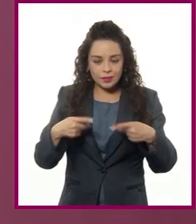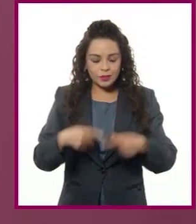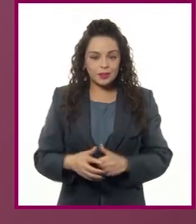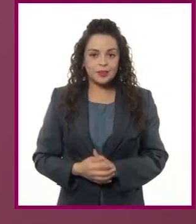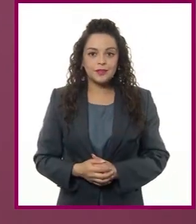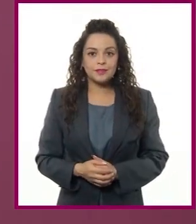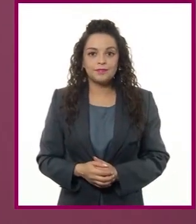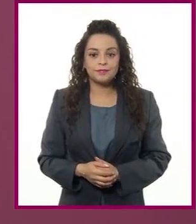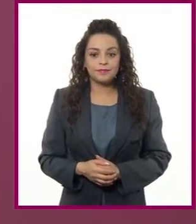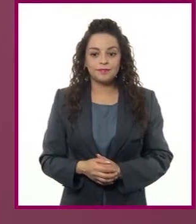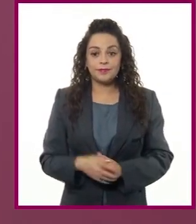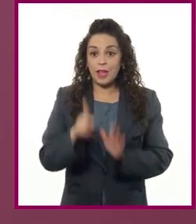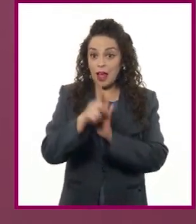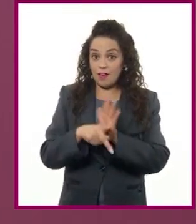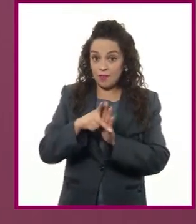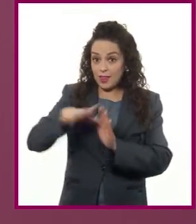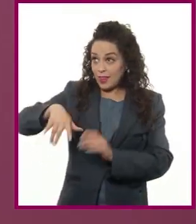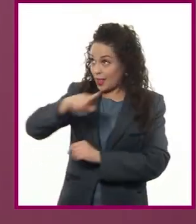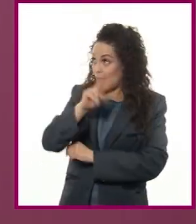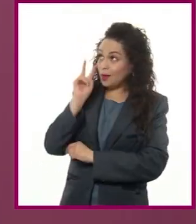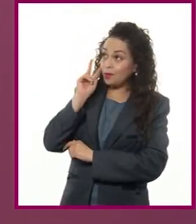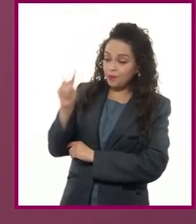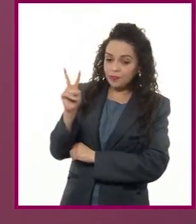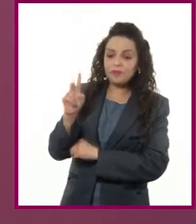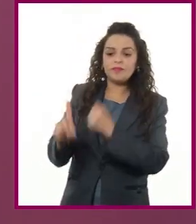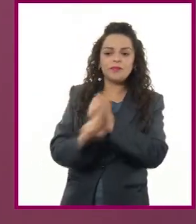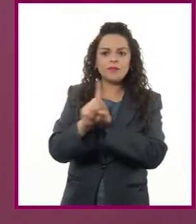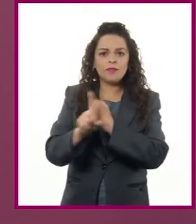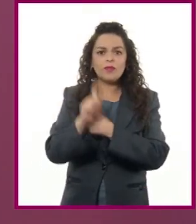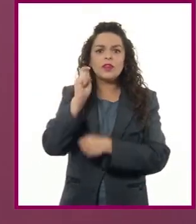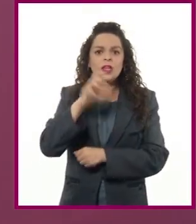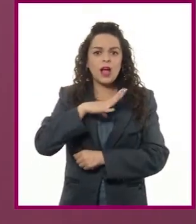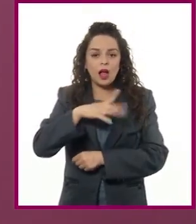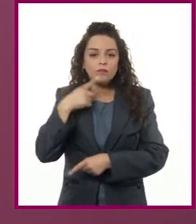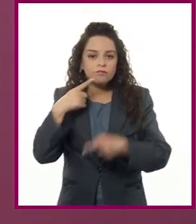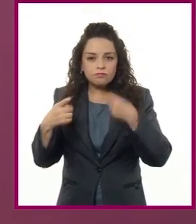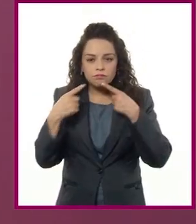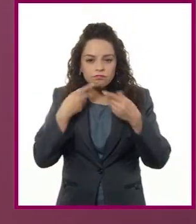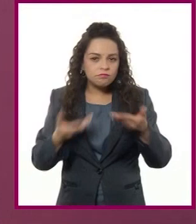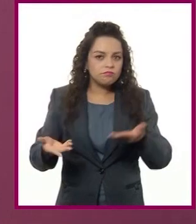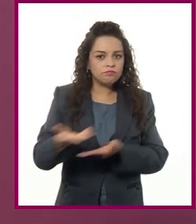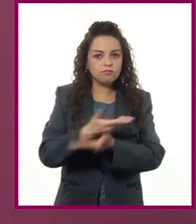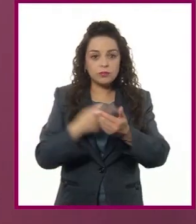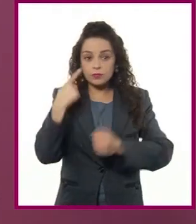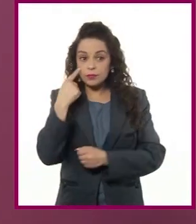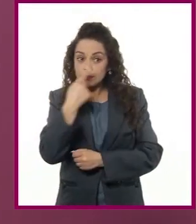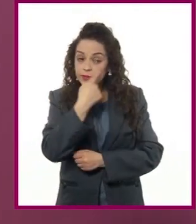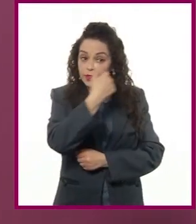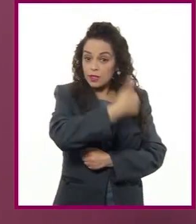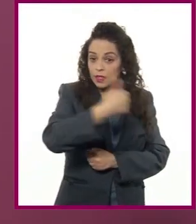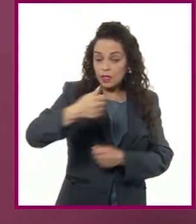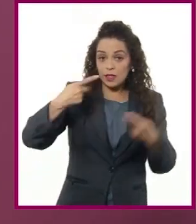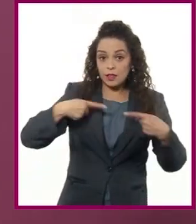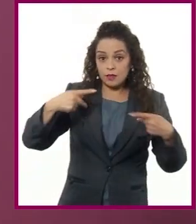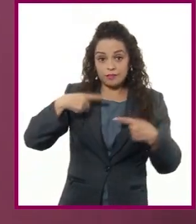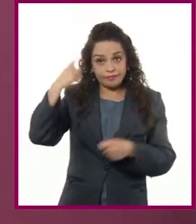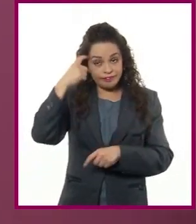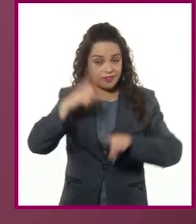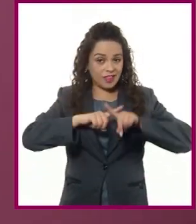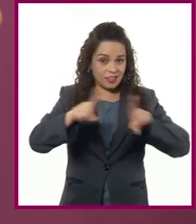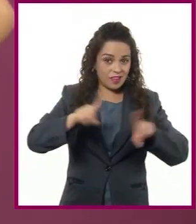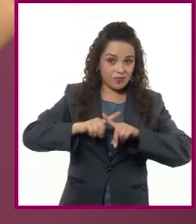De acuerdo con el video anterior, en un conflicto existe la disputa o divergencia en la que hay contraposición de